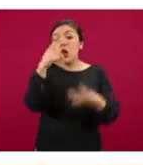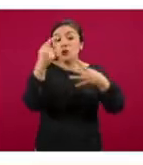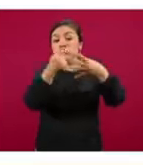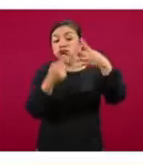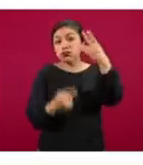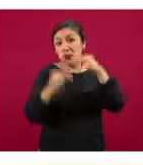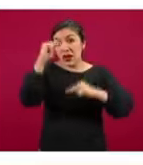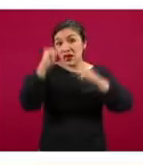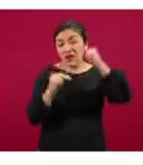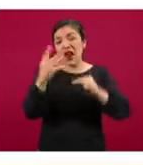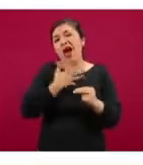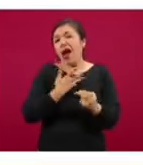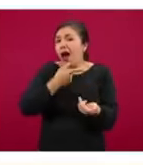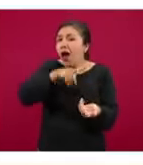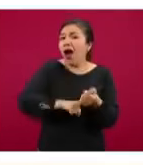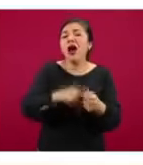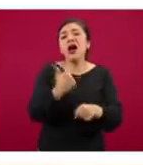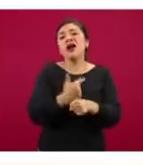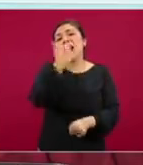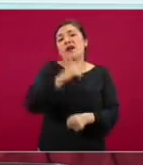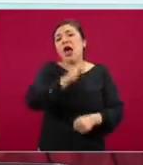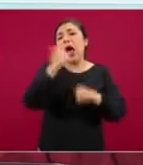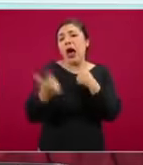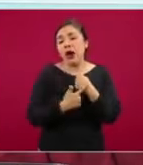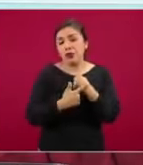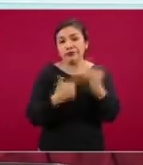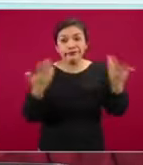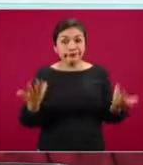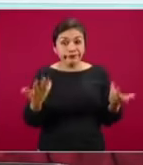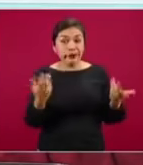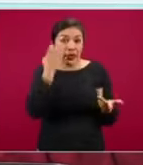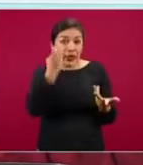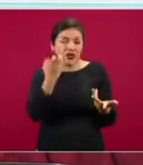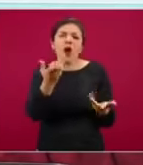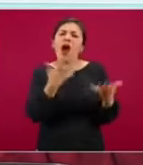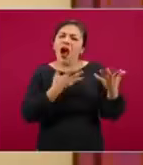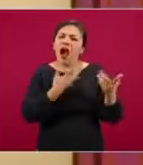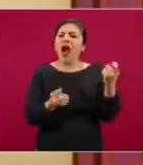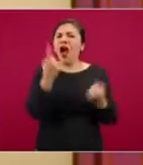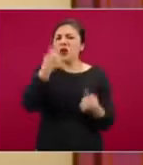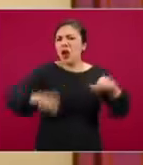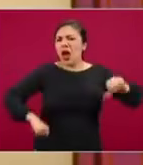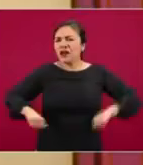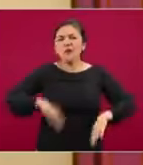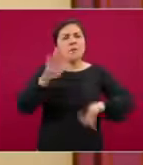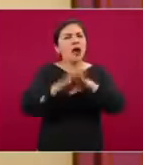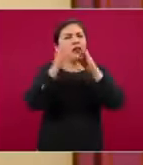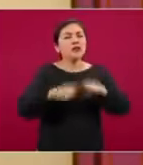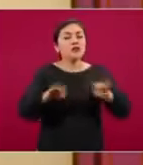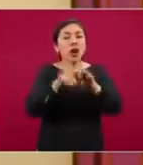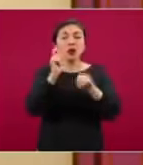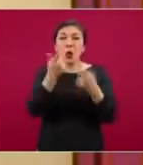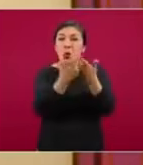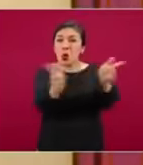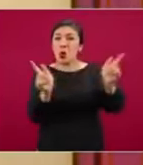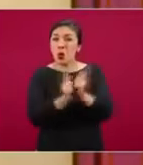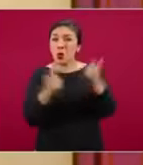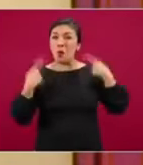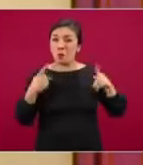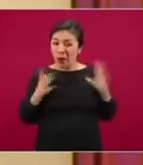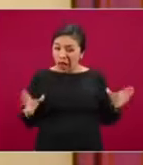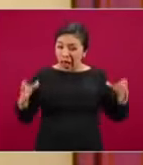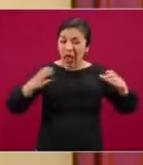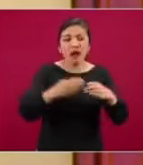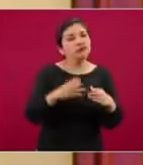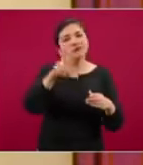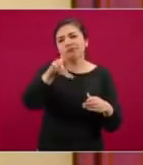niveles tiene al menos un riesgo y por lo tanto hay actividades, sobre todo aquellas que son masivas, grupales, que no